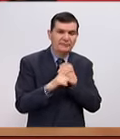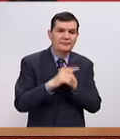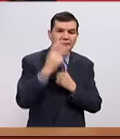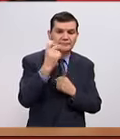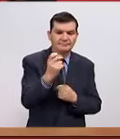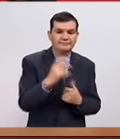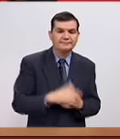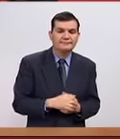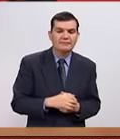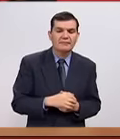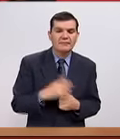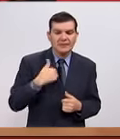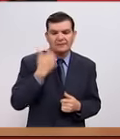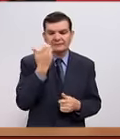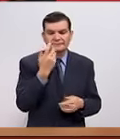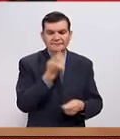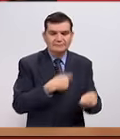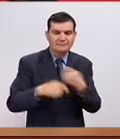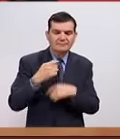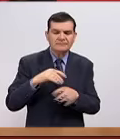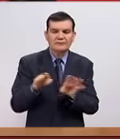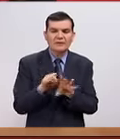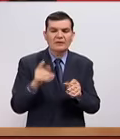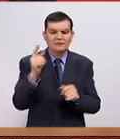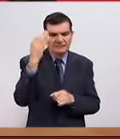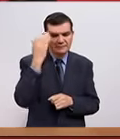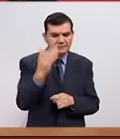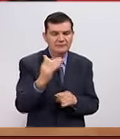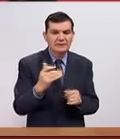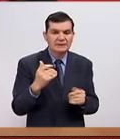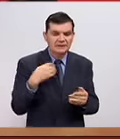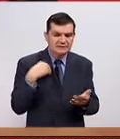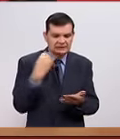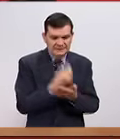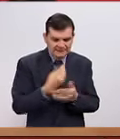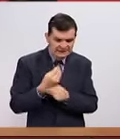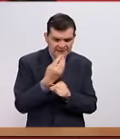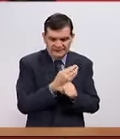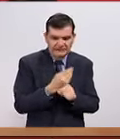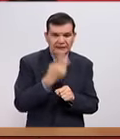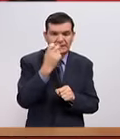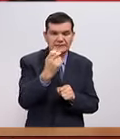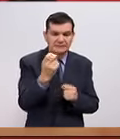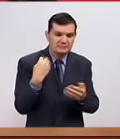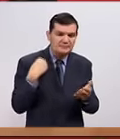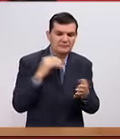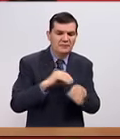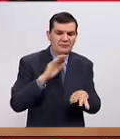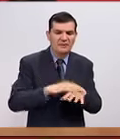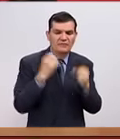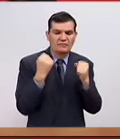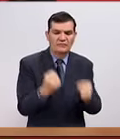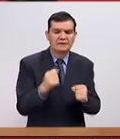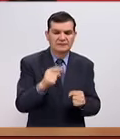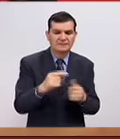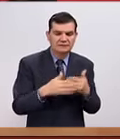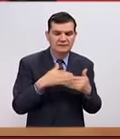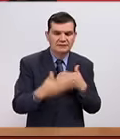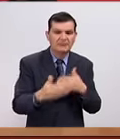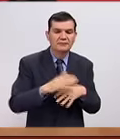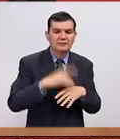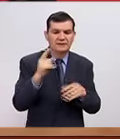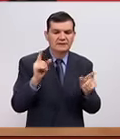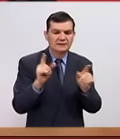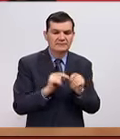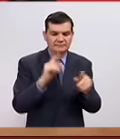eh quisimos intercambiar mucho los tiempos ya dentro de la rión y este y eso fue lo que le dio más fuerza digamos esta vez al